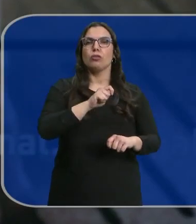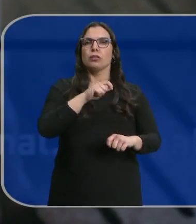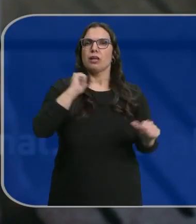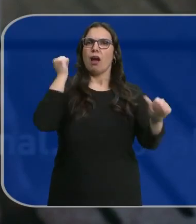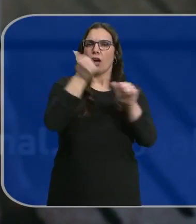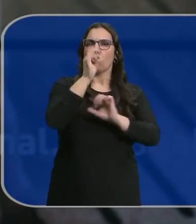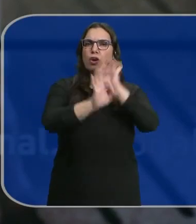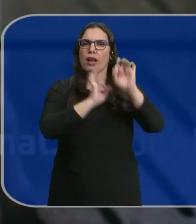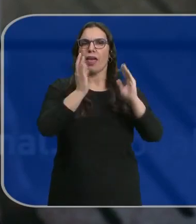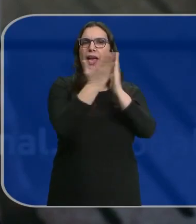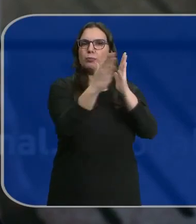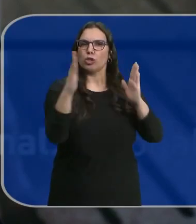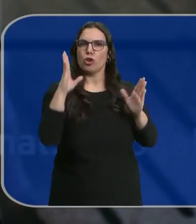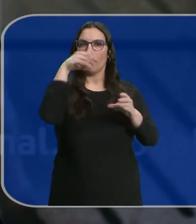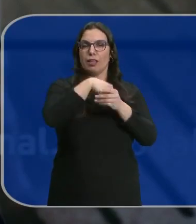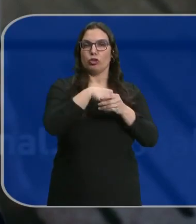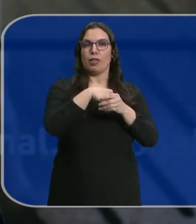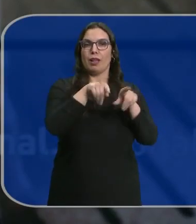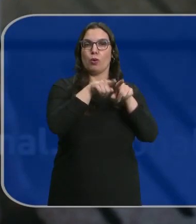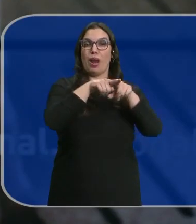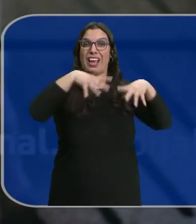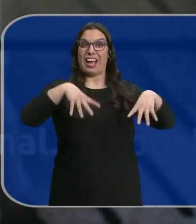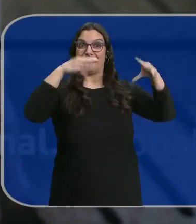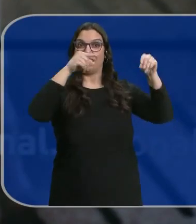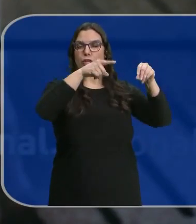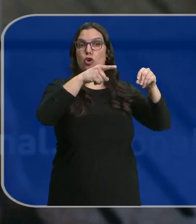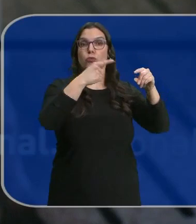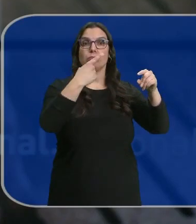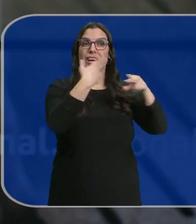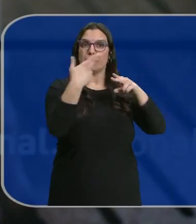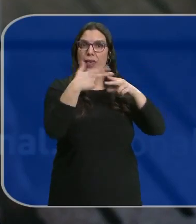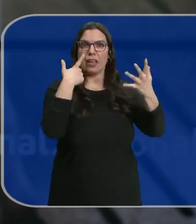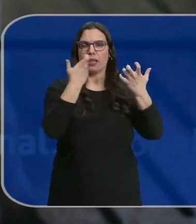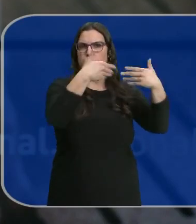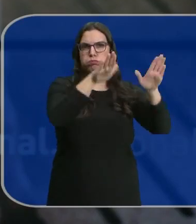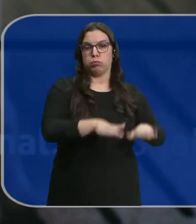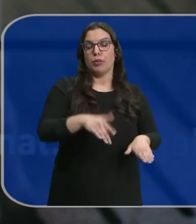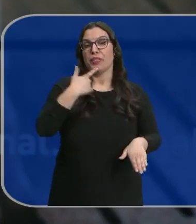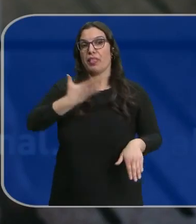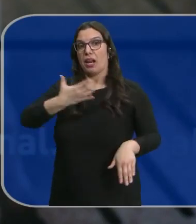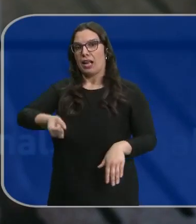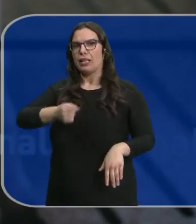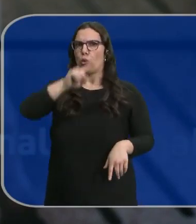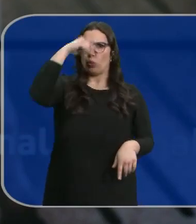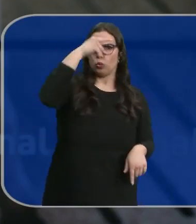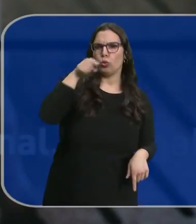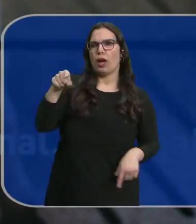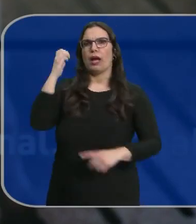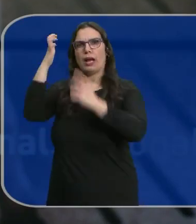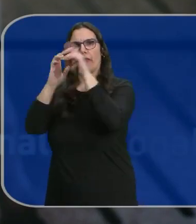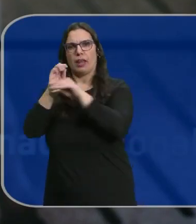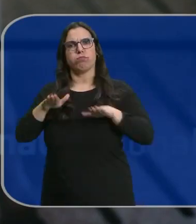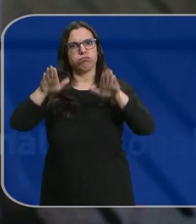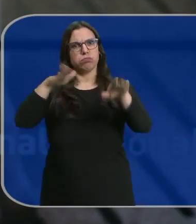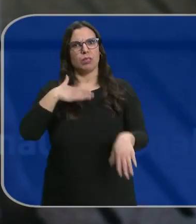lleva años organizando exposiciones en el castillo, ha suspendido sus actividades artísticas. El alcalde considera que la cultura puede convivir con la